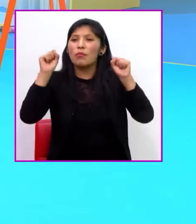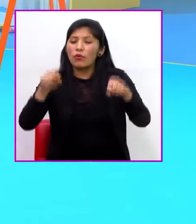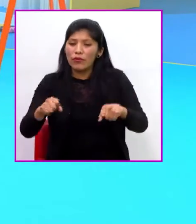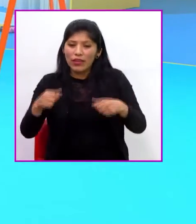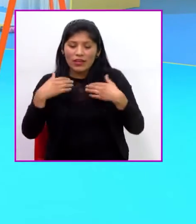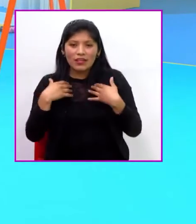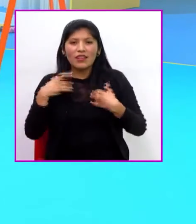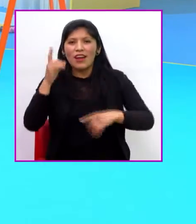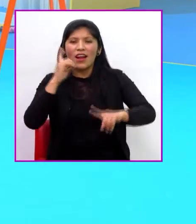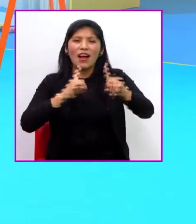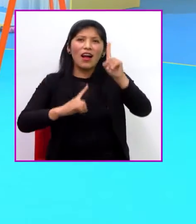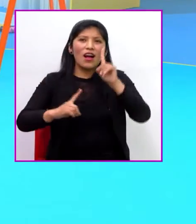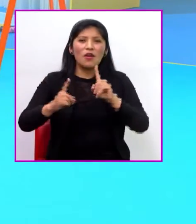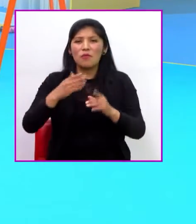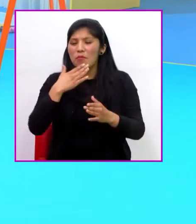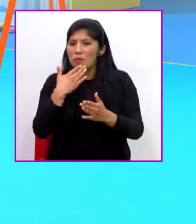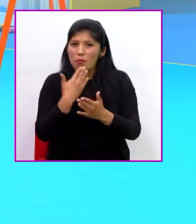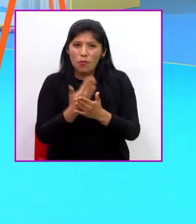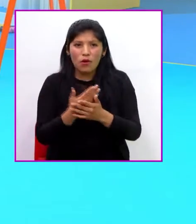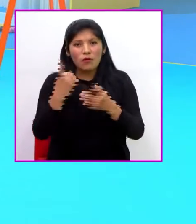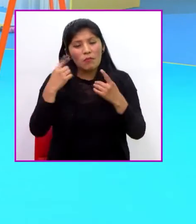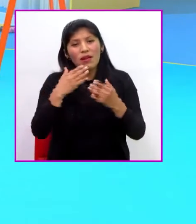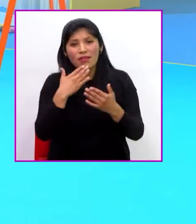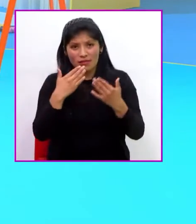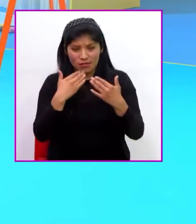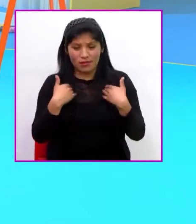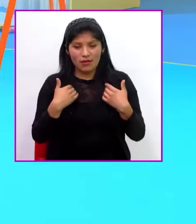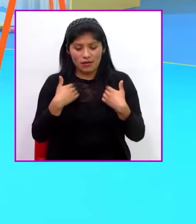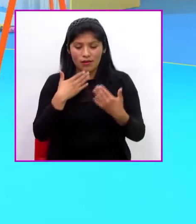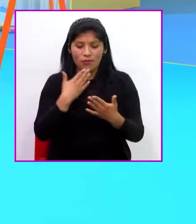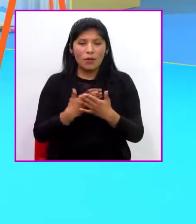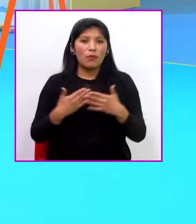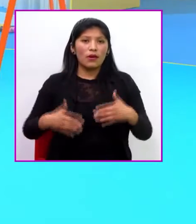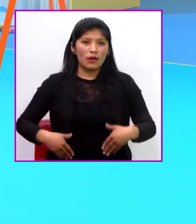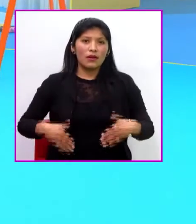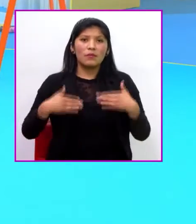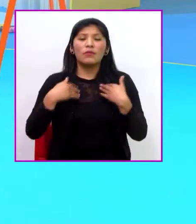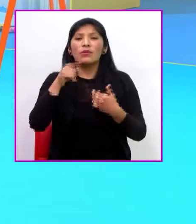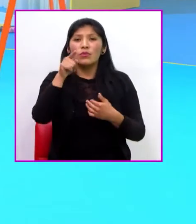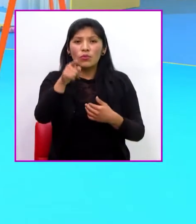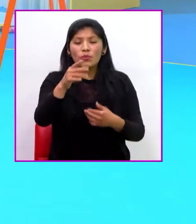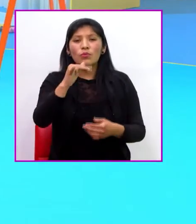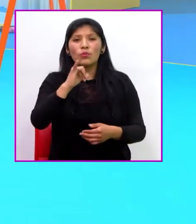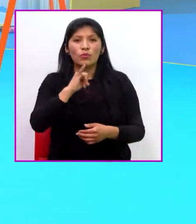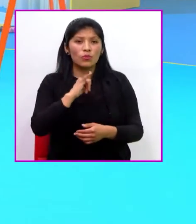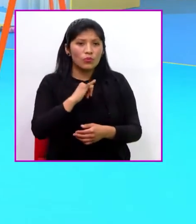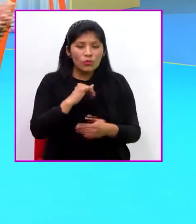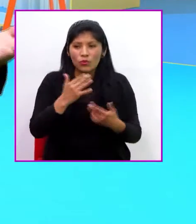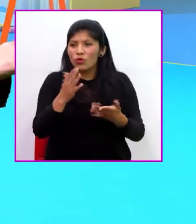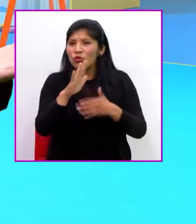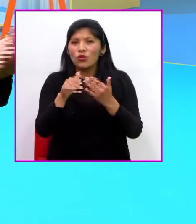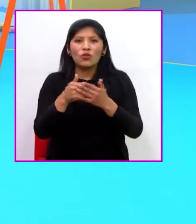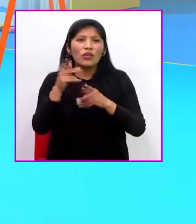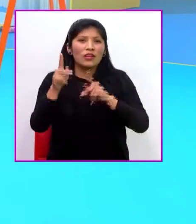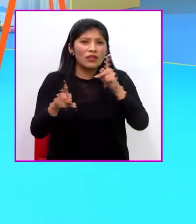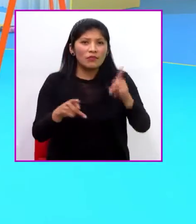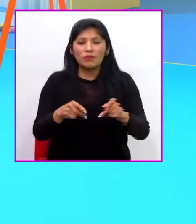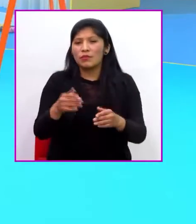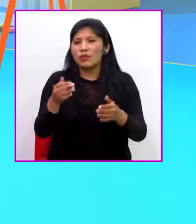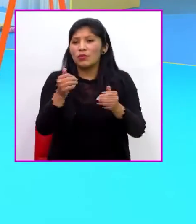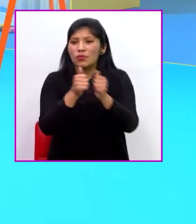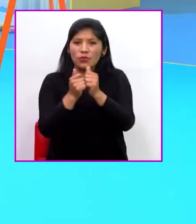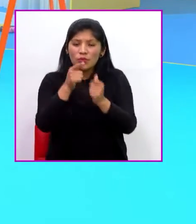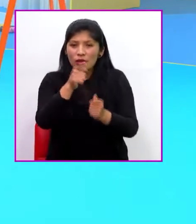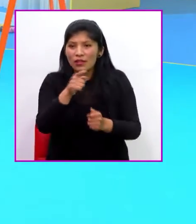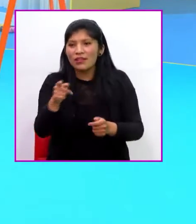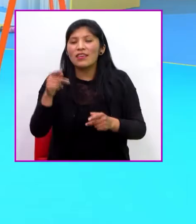para alcanzar una calidad de vida. Todas las personas, tú, yo, las personas que están a tu lado, tus